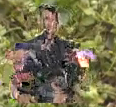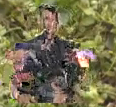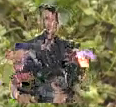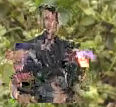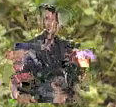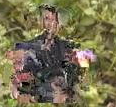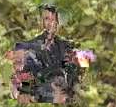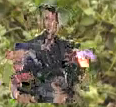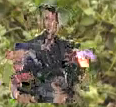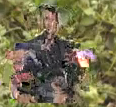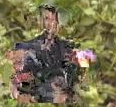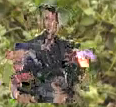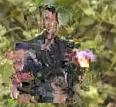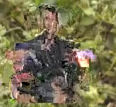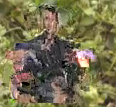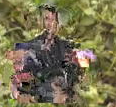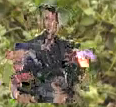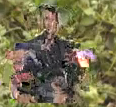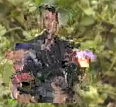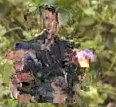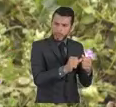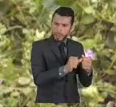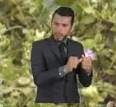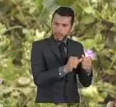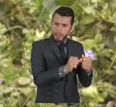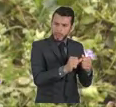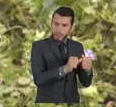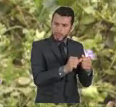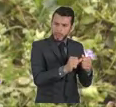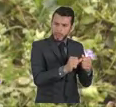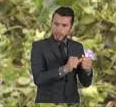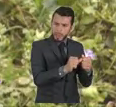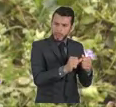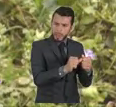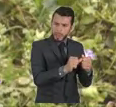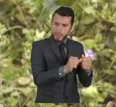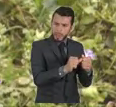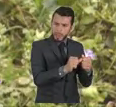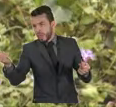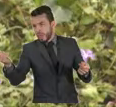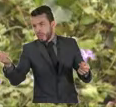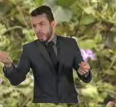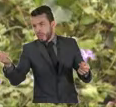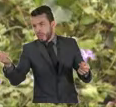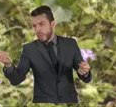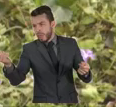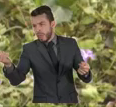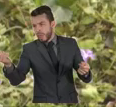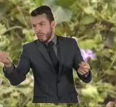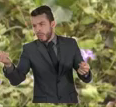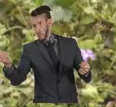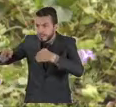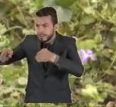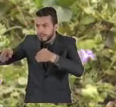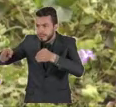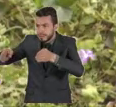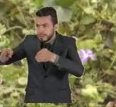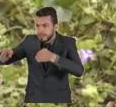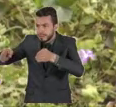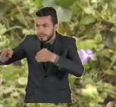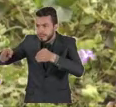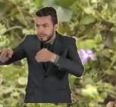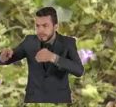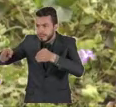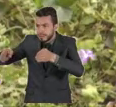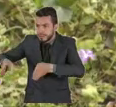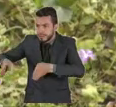tipos de vivienda, los equipamientos, en una ciudad que no sea de 2 horas, que trate de ser de unos 30 minutos